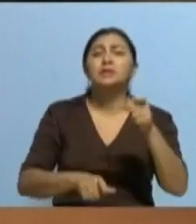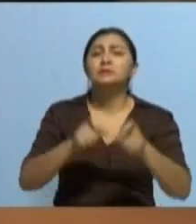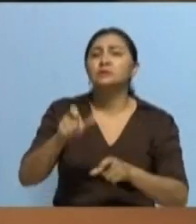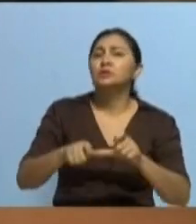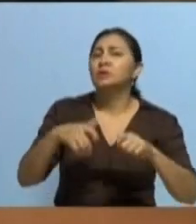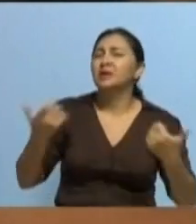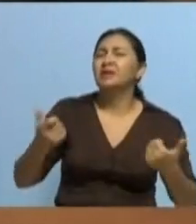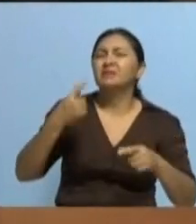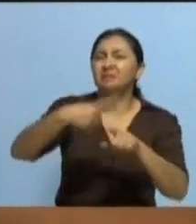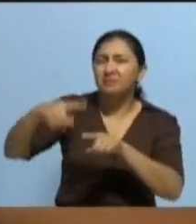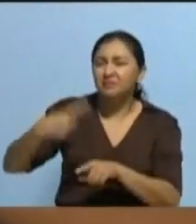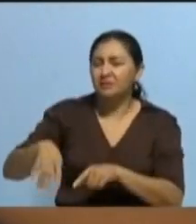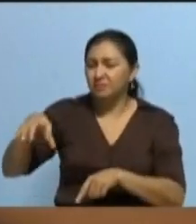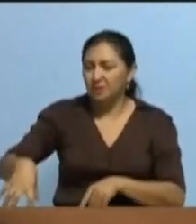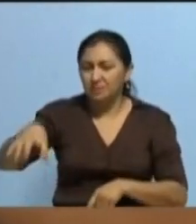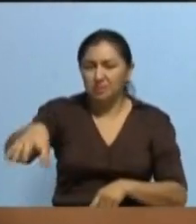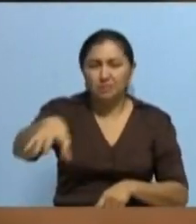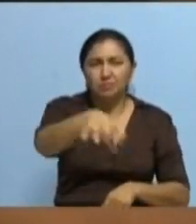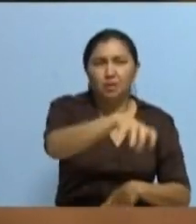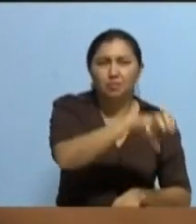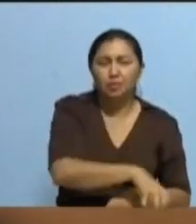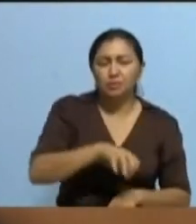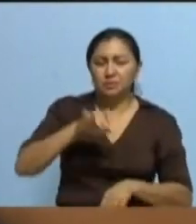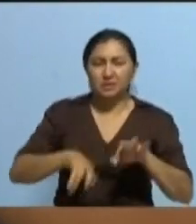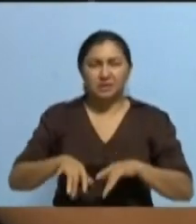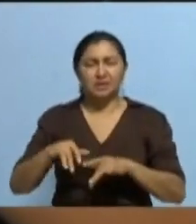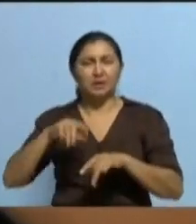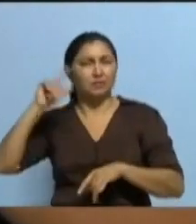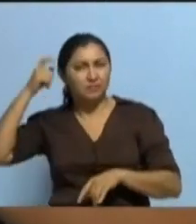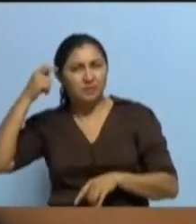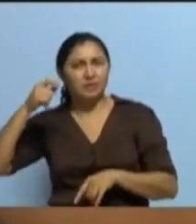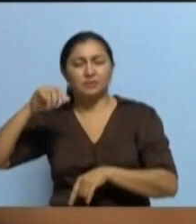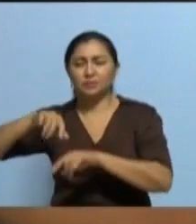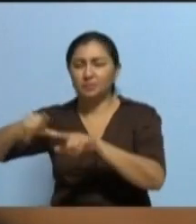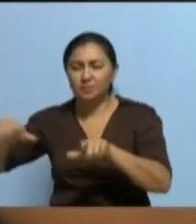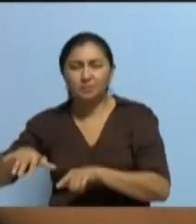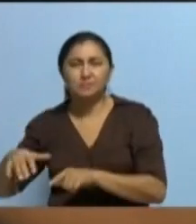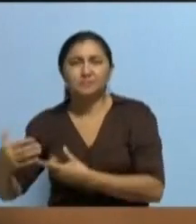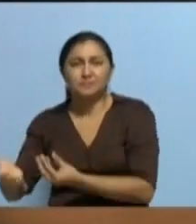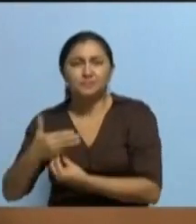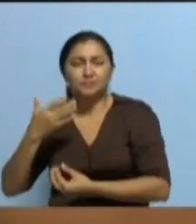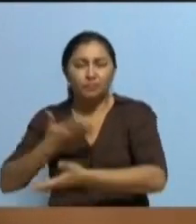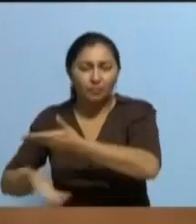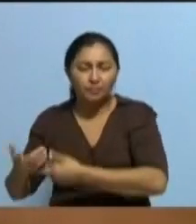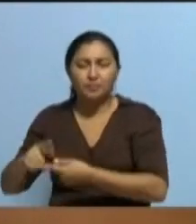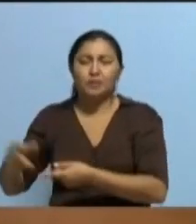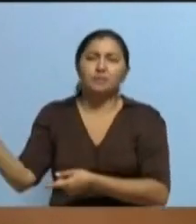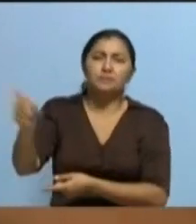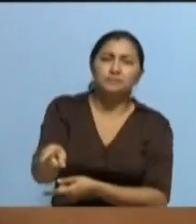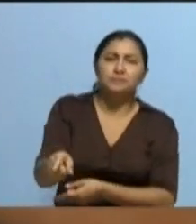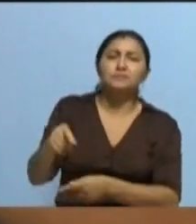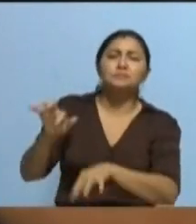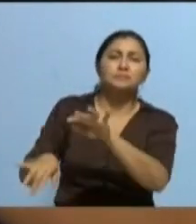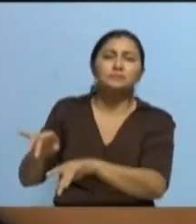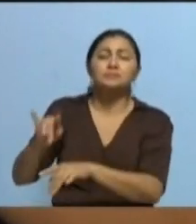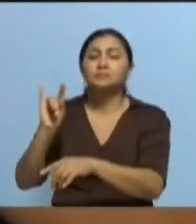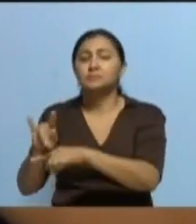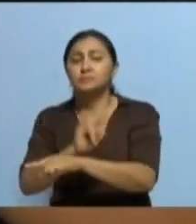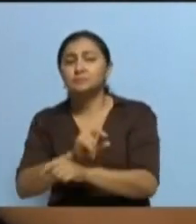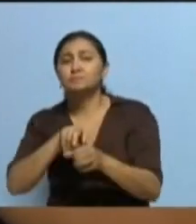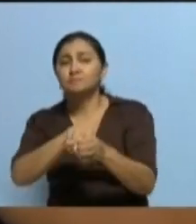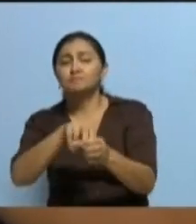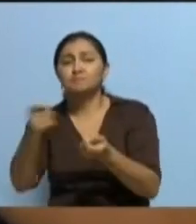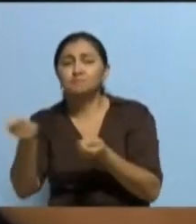diferentes dependencias, gestión del riesgo, la Secretaría de Gobierno, la Oficina de Seguridad y Convivencia, la Secretaría de Control Urbano de Espacio